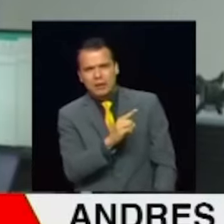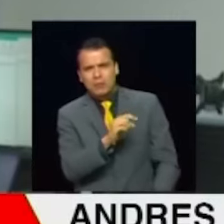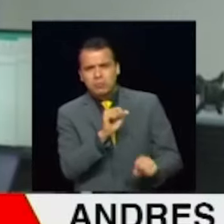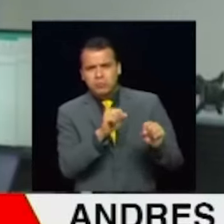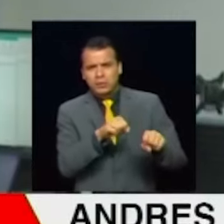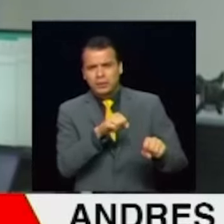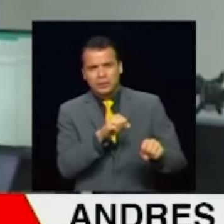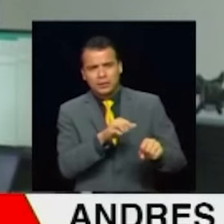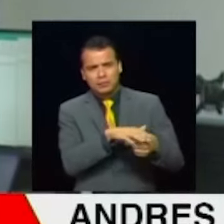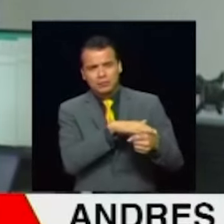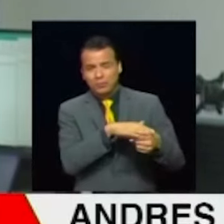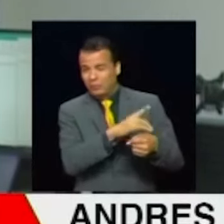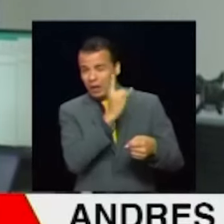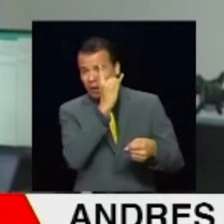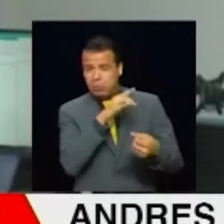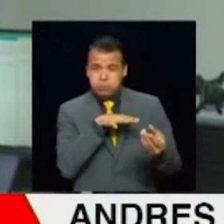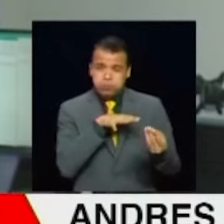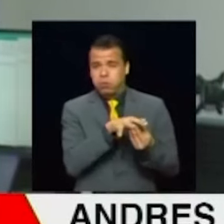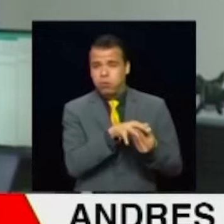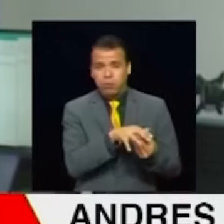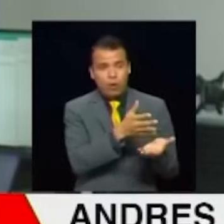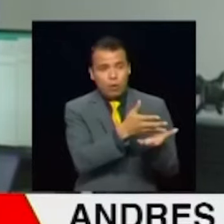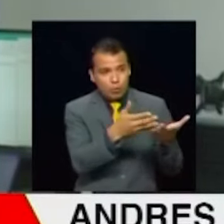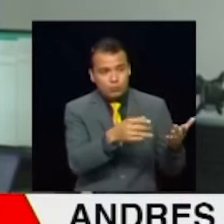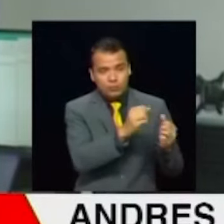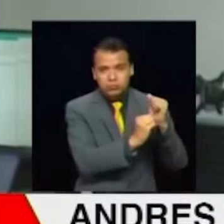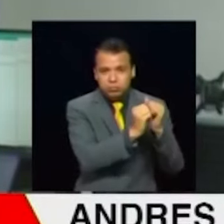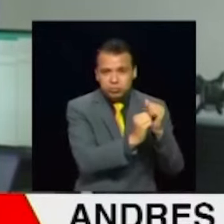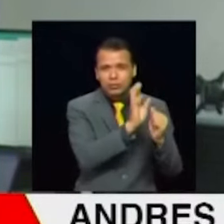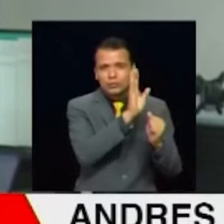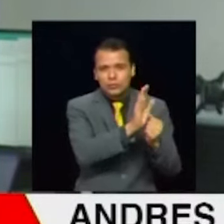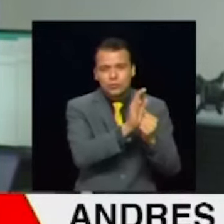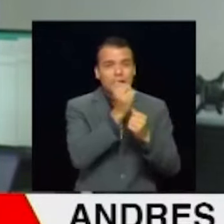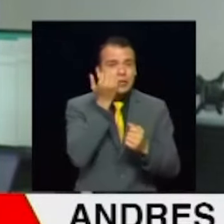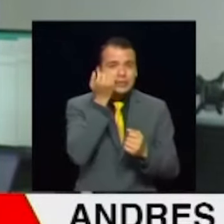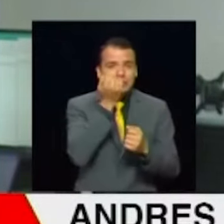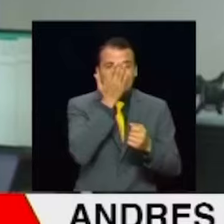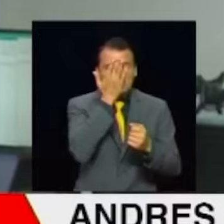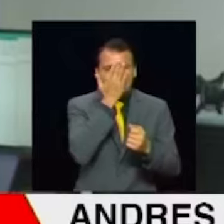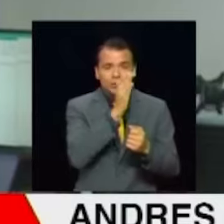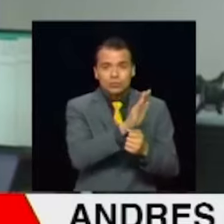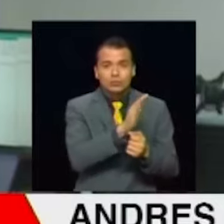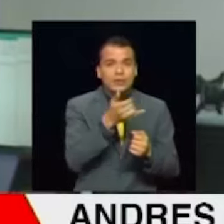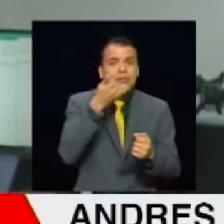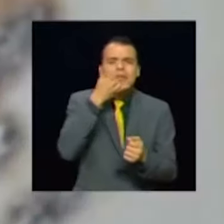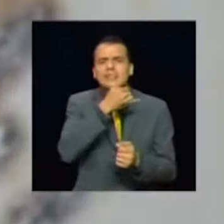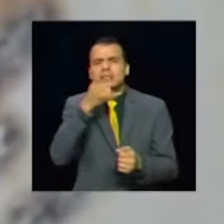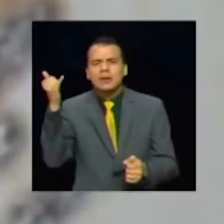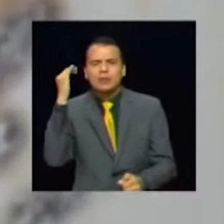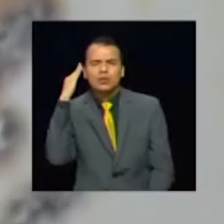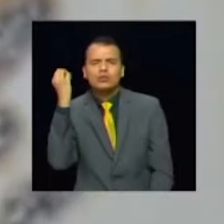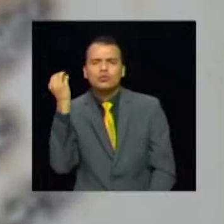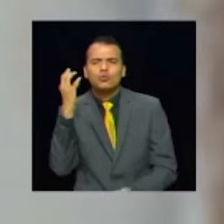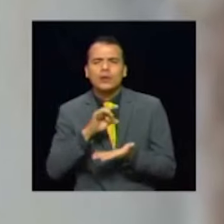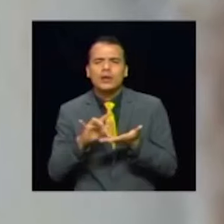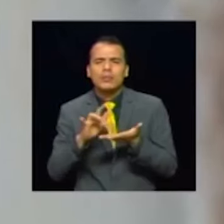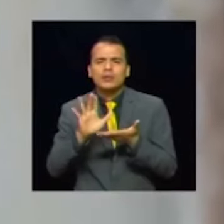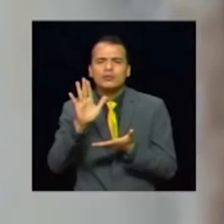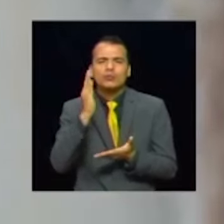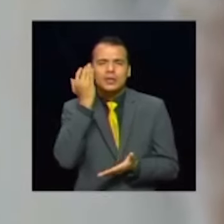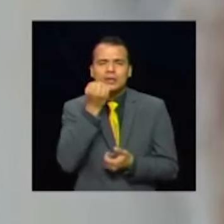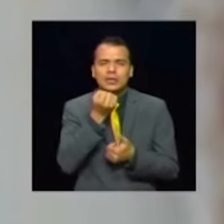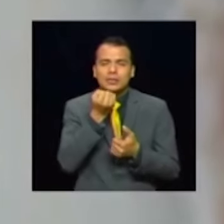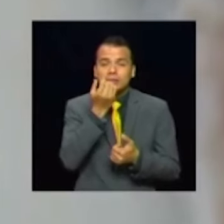de gas natural, realizar los reportes de forma oportuna a nuestra línea de atención de emergencias 164. Asimismo, se hace un llamado a